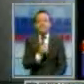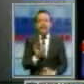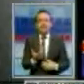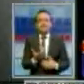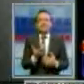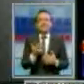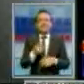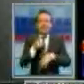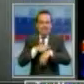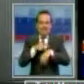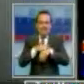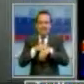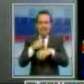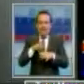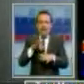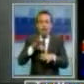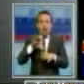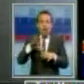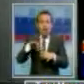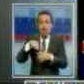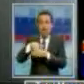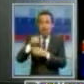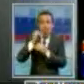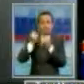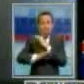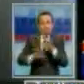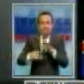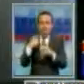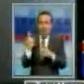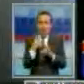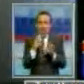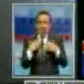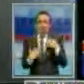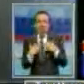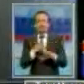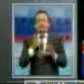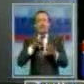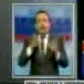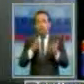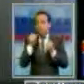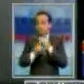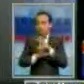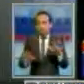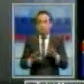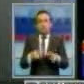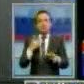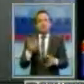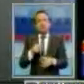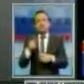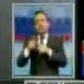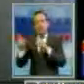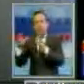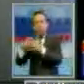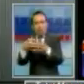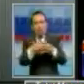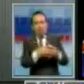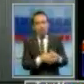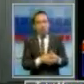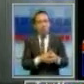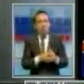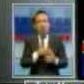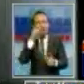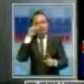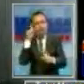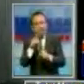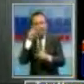de paz, por decirlo así, no en tiempos de elecciones. O sea, eso es lo que yo creo, ¿sí? Es decir, los Silva, los Belolio, los Coloma Chico,